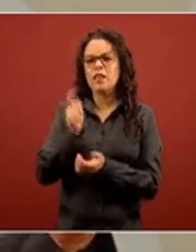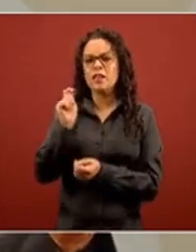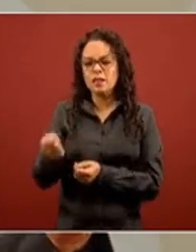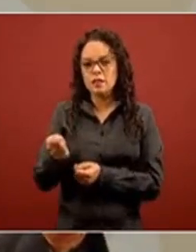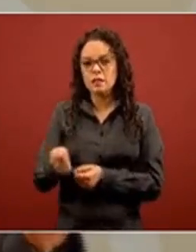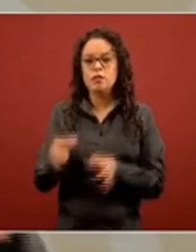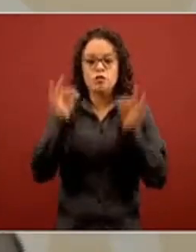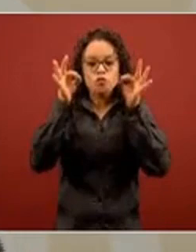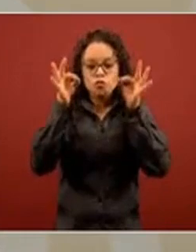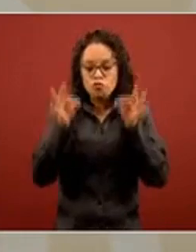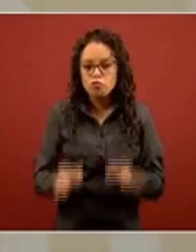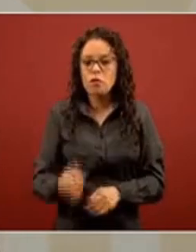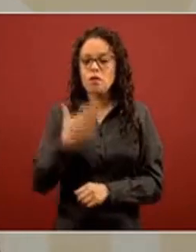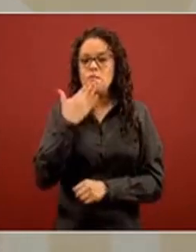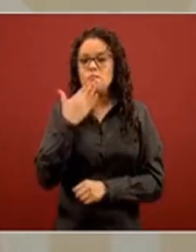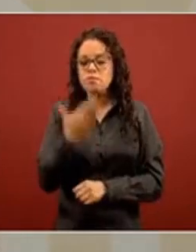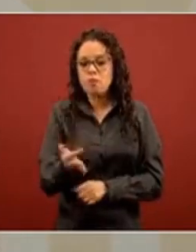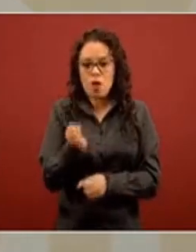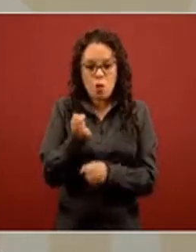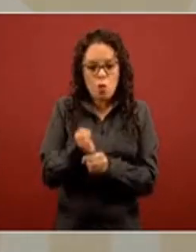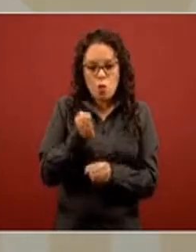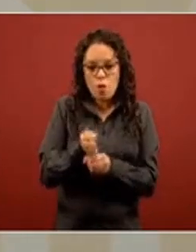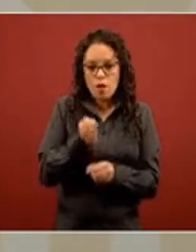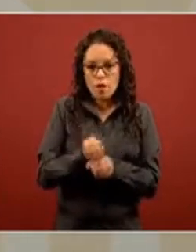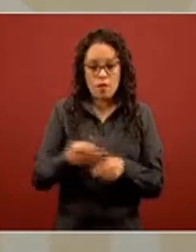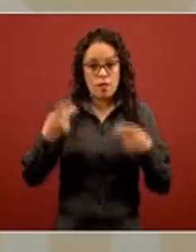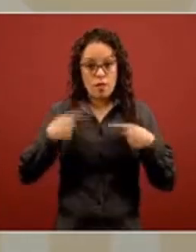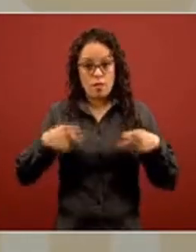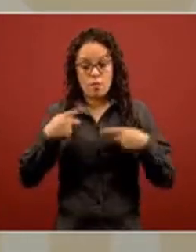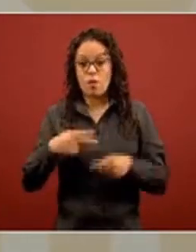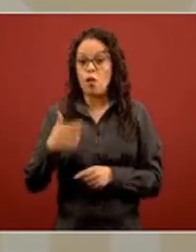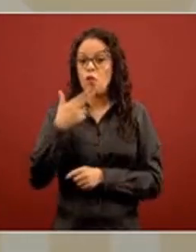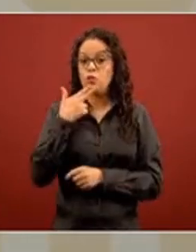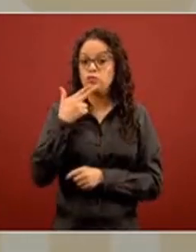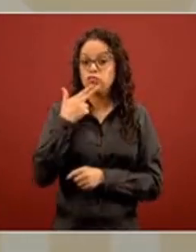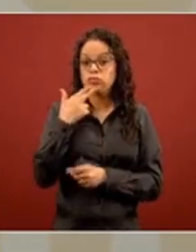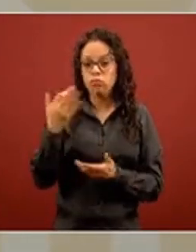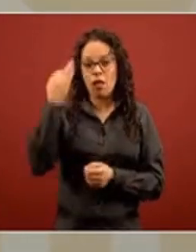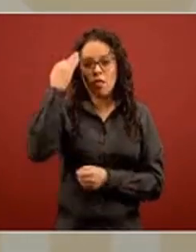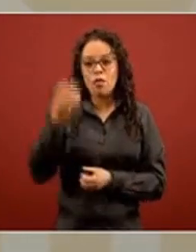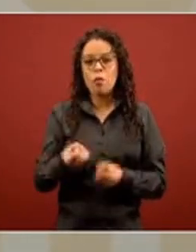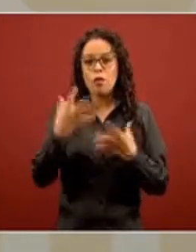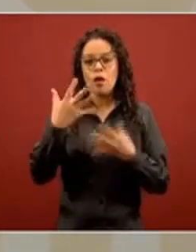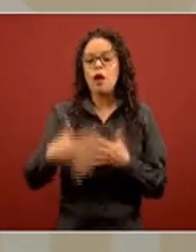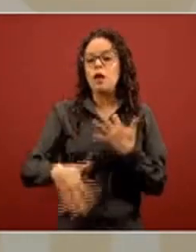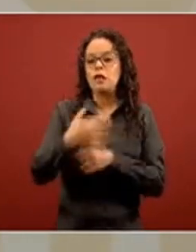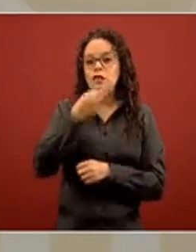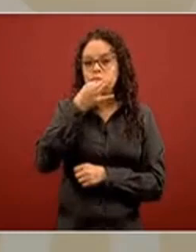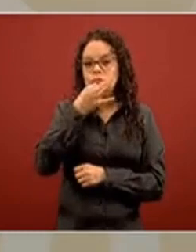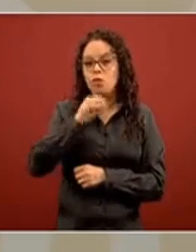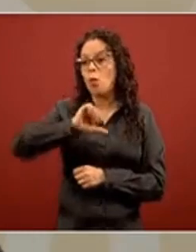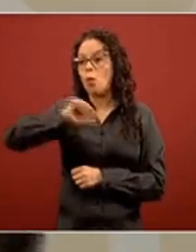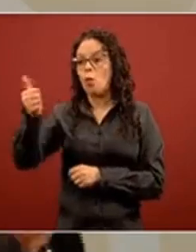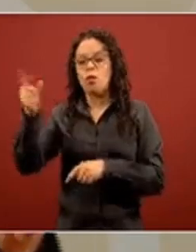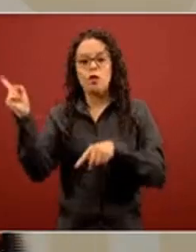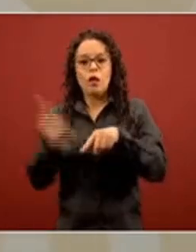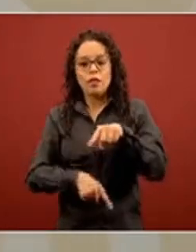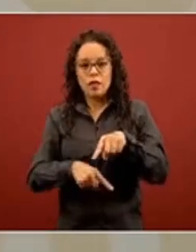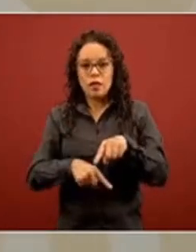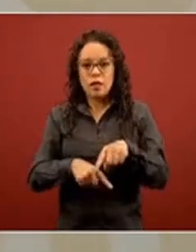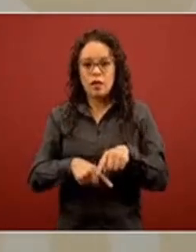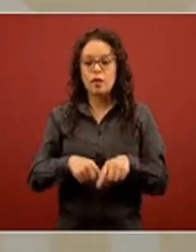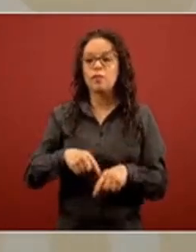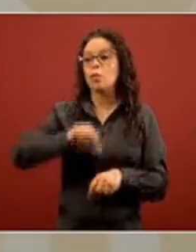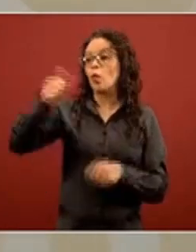reales, donde unas personas lo usan 15 minutos y luego se lo quitan, otra persona lo usa 6 horas sin